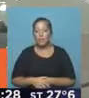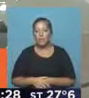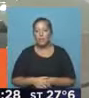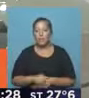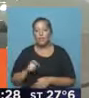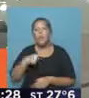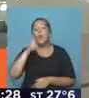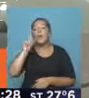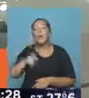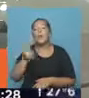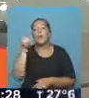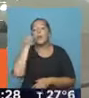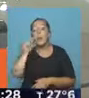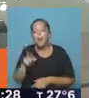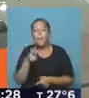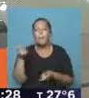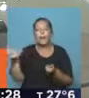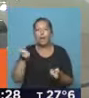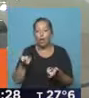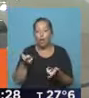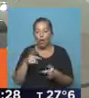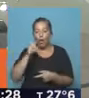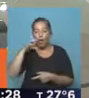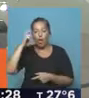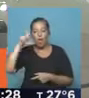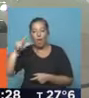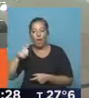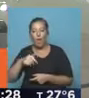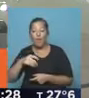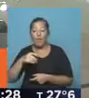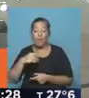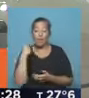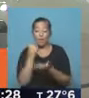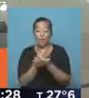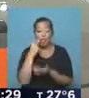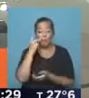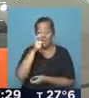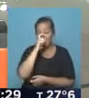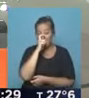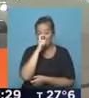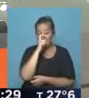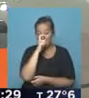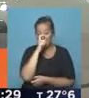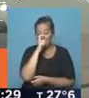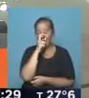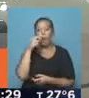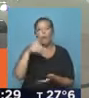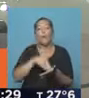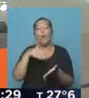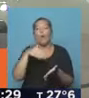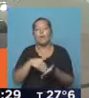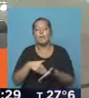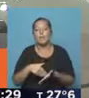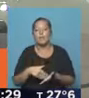género y lo que implicó un correa que llega en 2007 al poder con promesas d